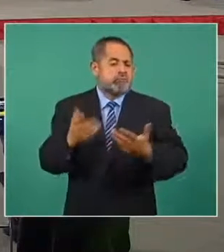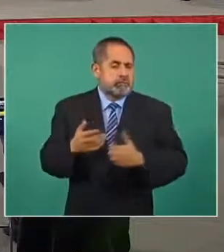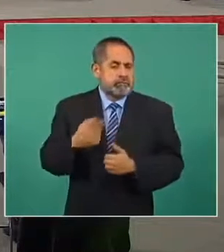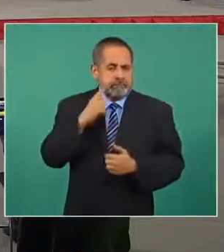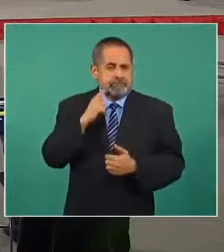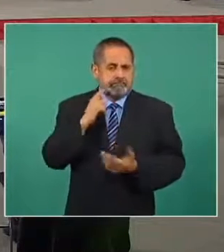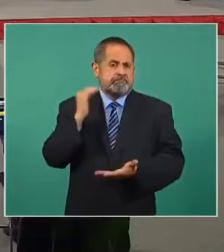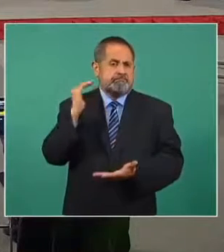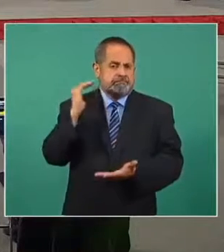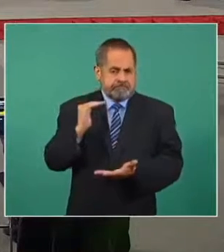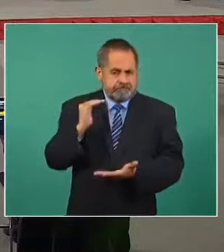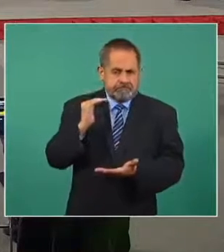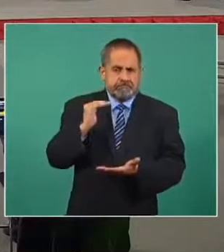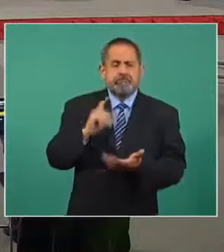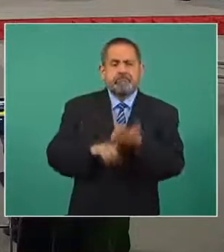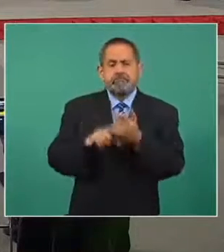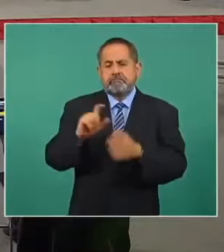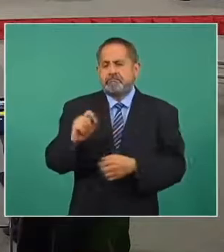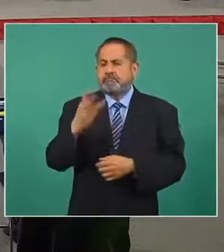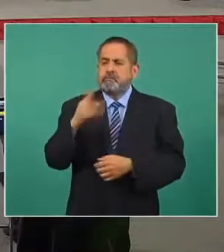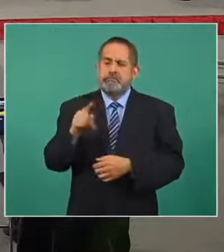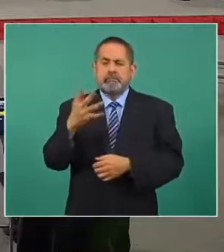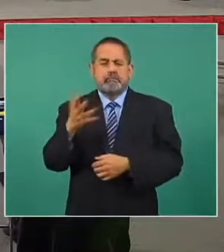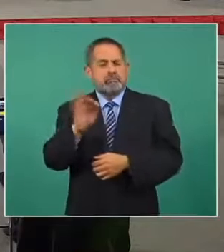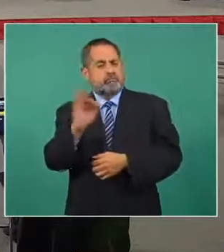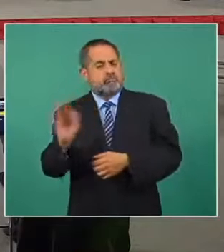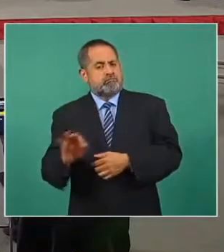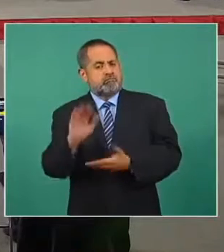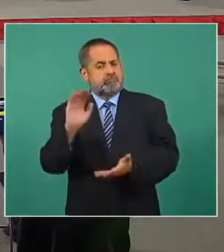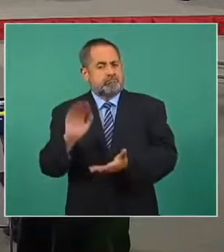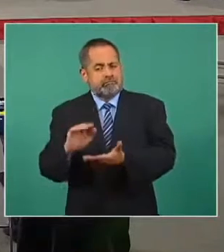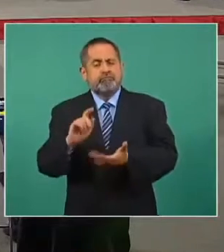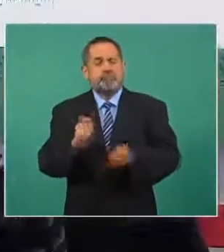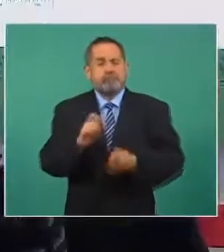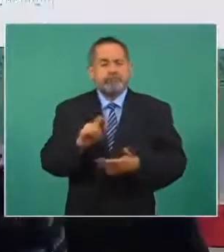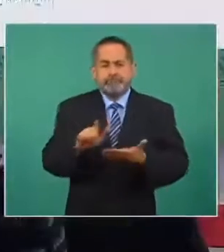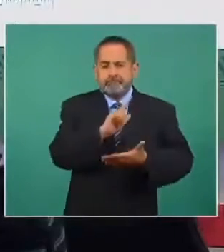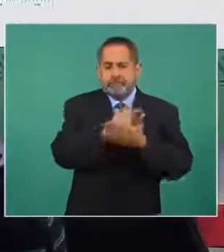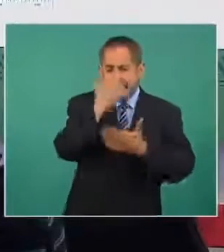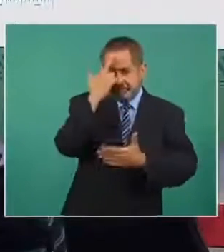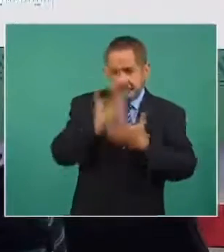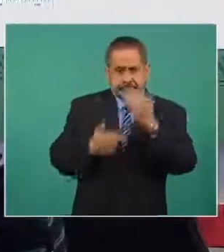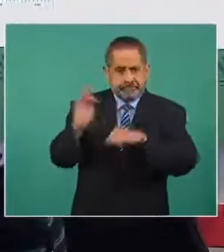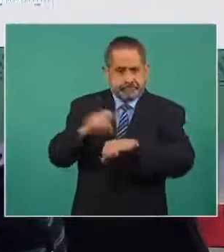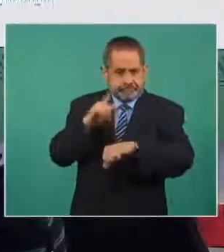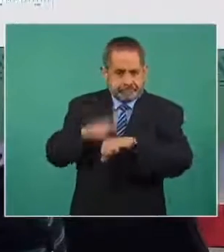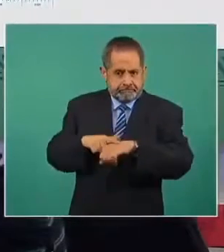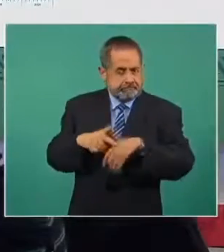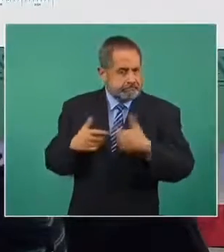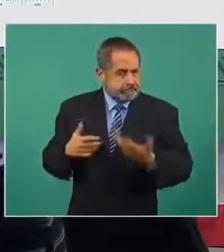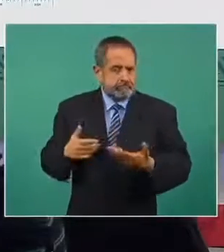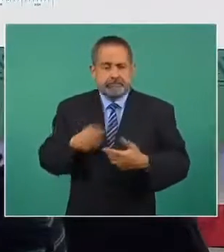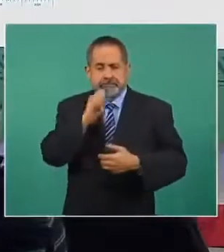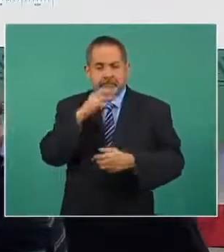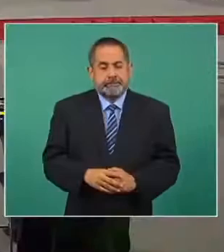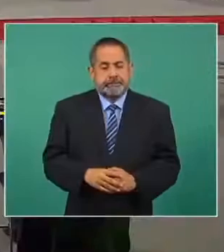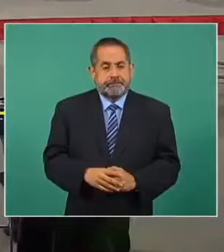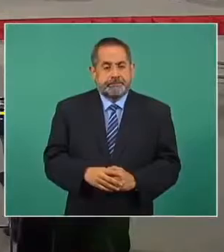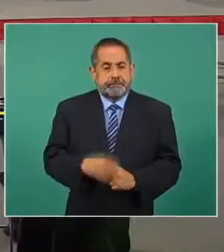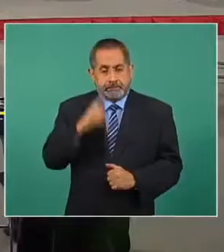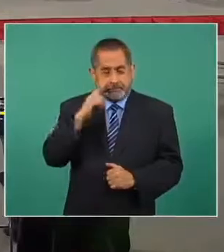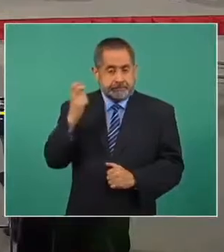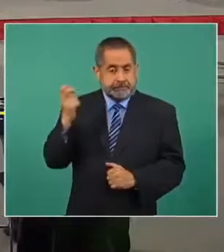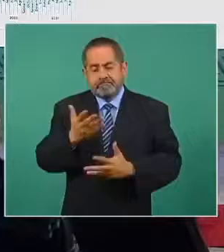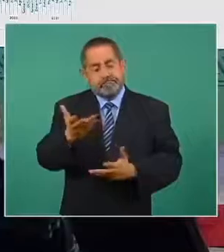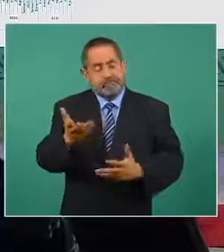una reducción de 23.5 por ciento de los delitos del Fuero Federal respecto al mismo periodo de 2019.